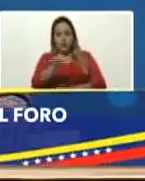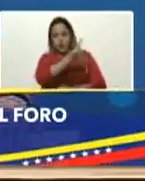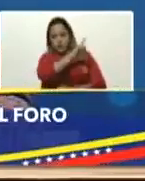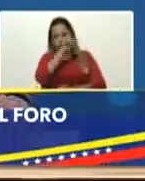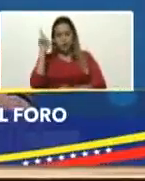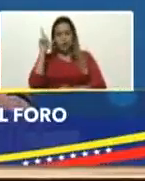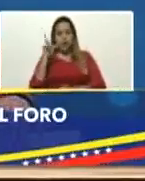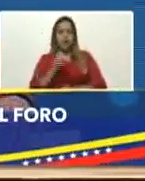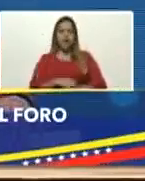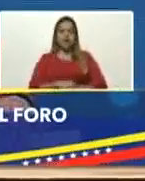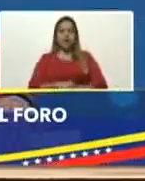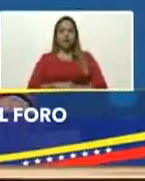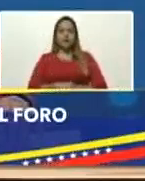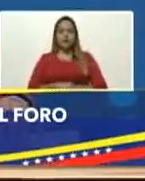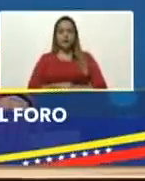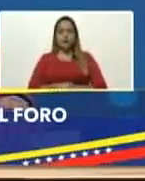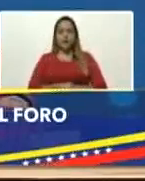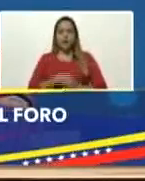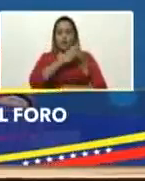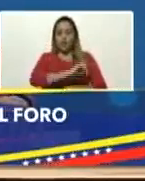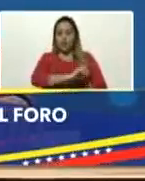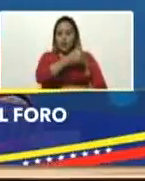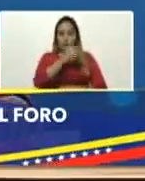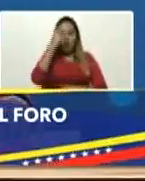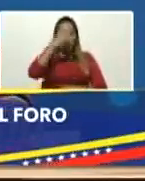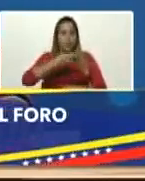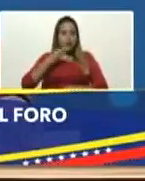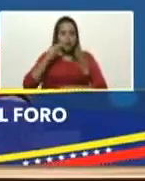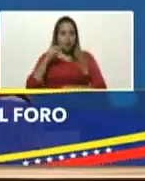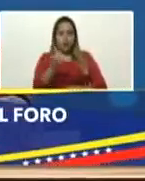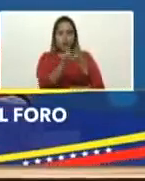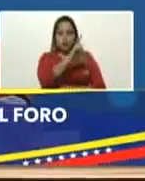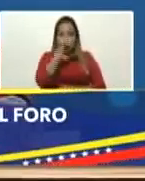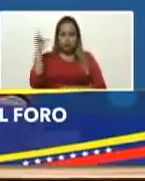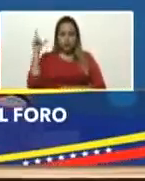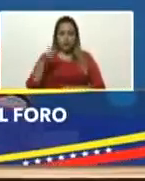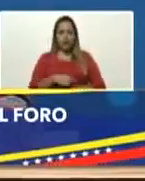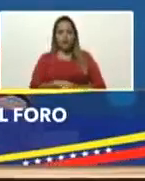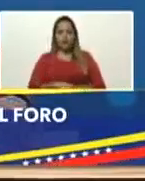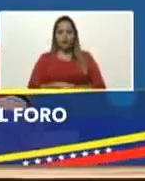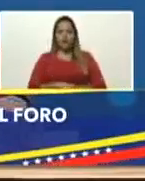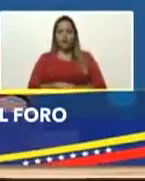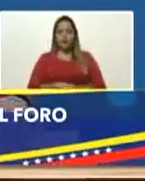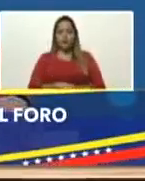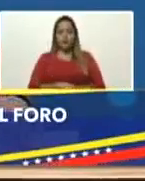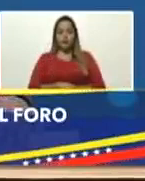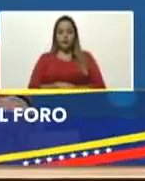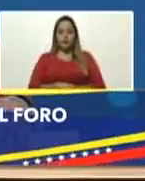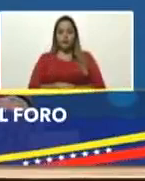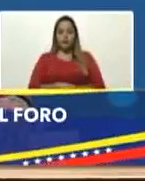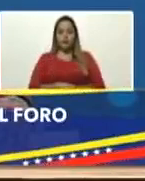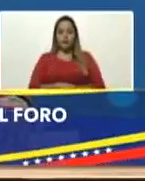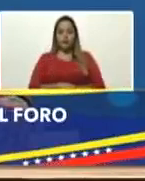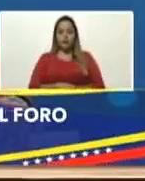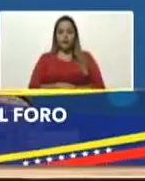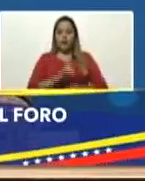Unido de Venezuela, de la Dirección de la Juventud del Partido Socialista Unido de Venezuela,